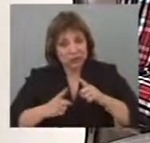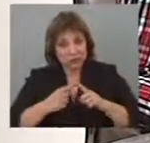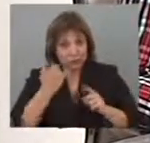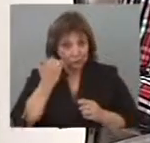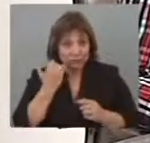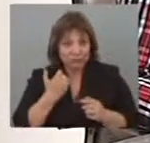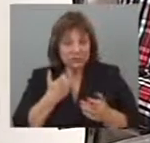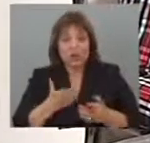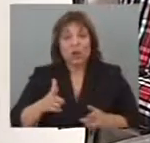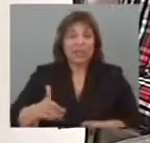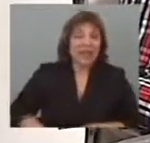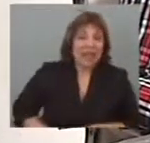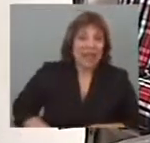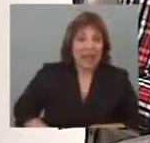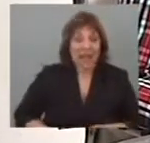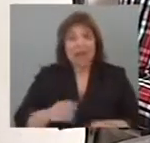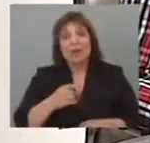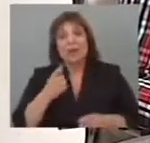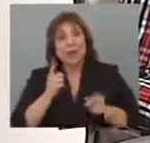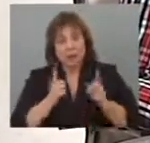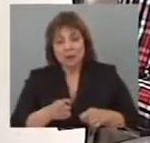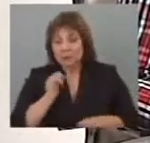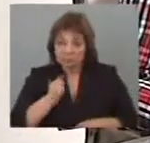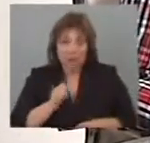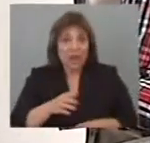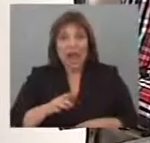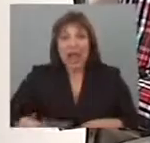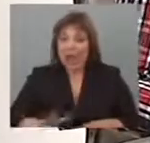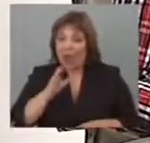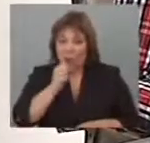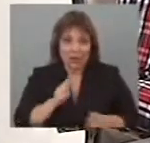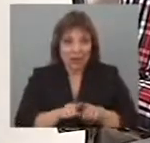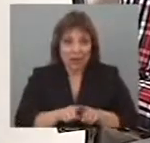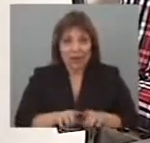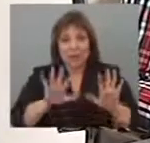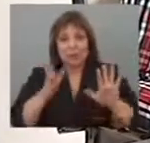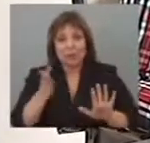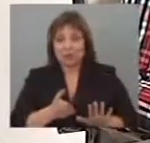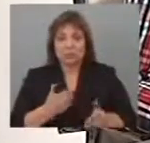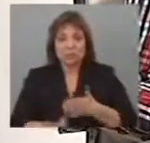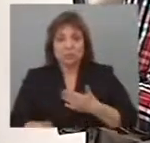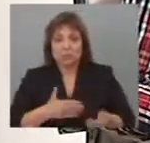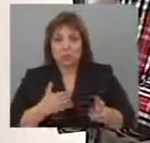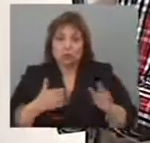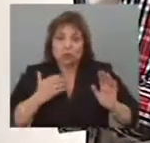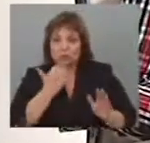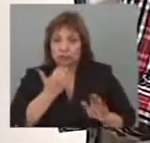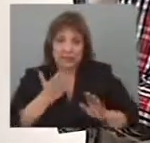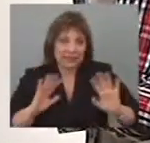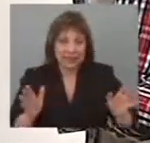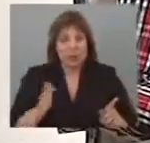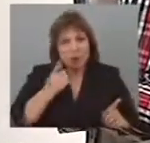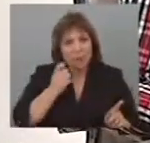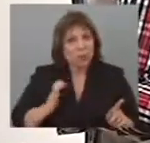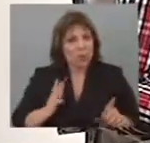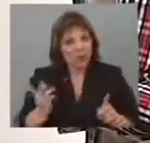aunque no tuviera ganas, había cerca de un 10% que decía que sí y otro 10% que no tomaba posición, tanto en varones como en mujeres, ¿no?